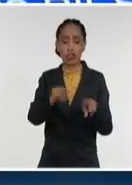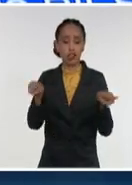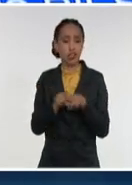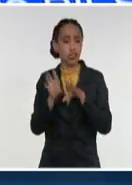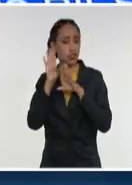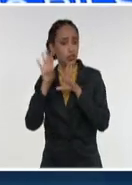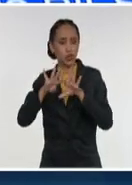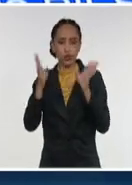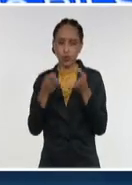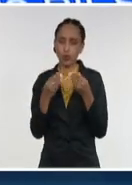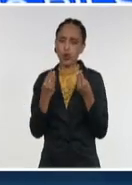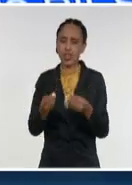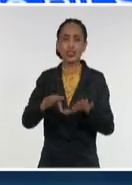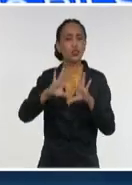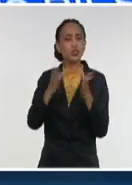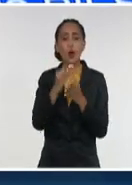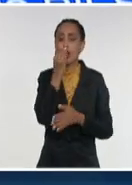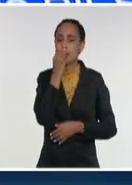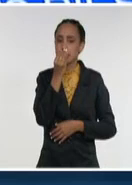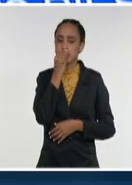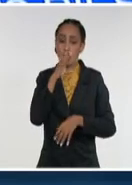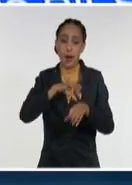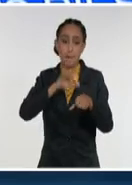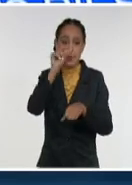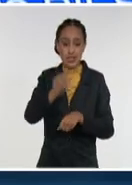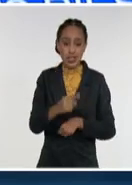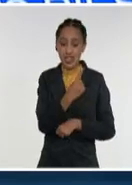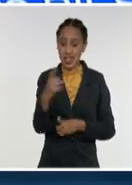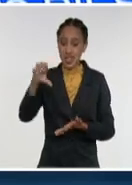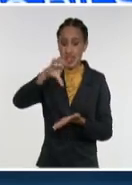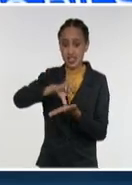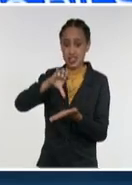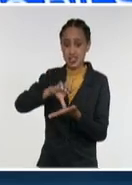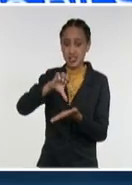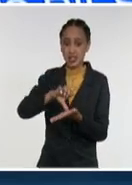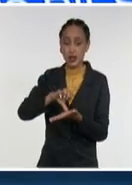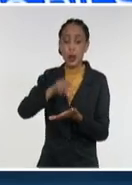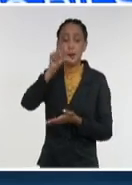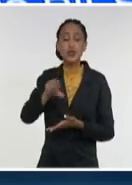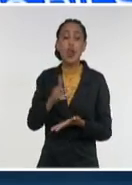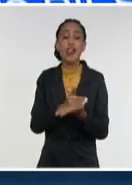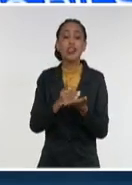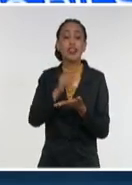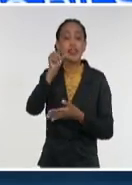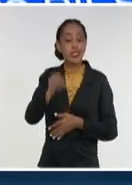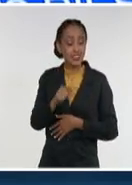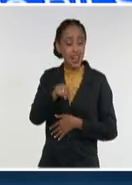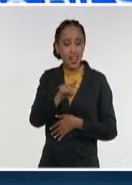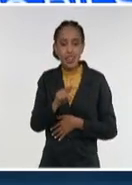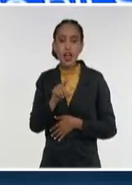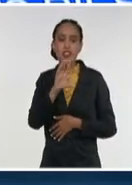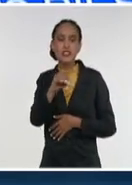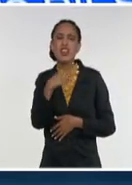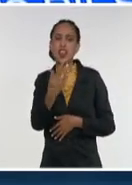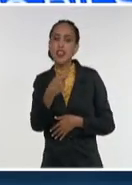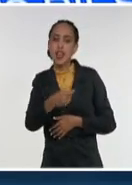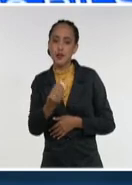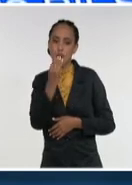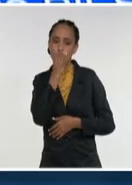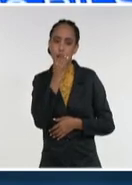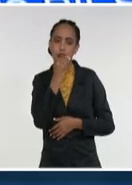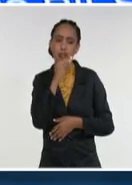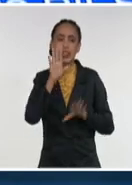al paciente. En cada uno de estos centros también están presentes las dietistas, que son las que establecen el menú teniendo en cuenta las características de